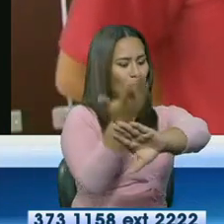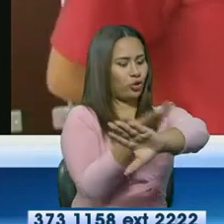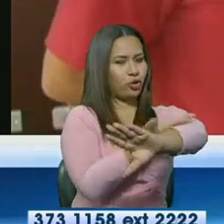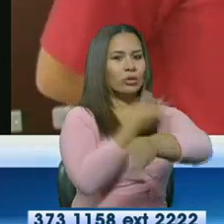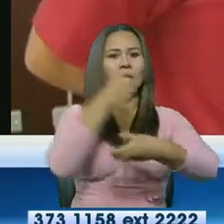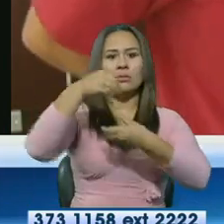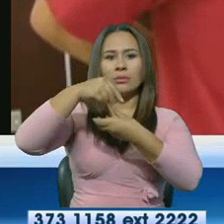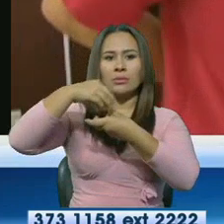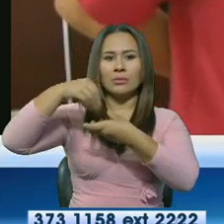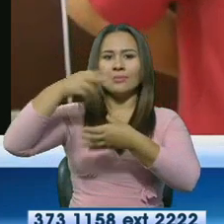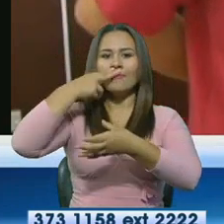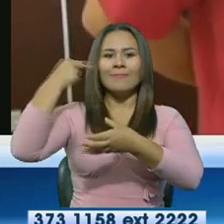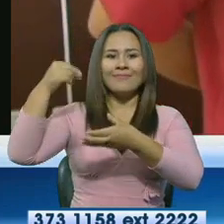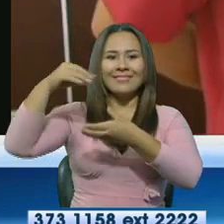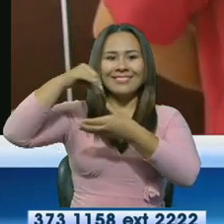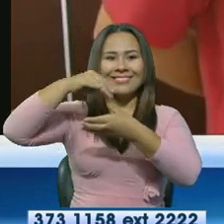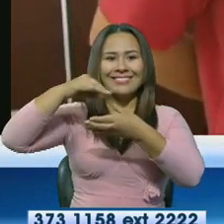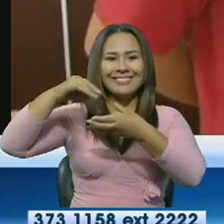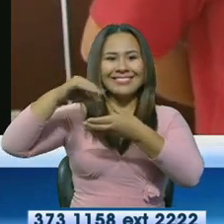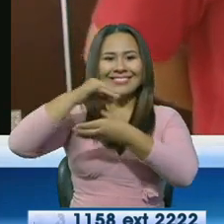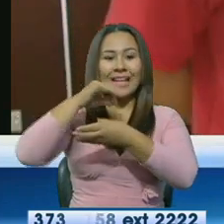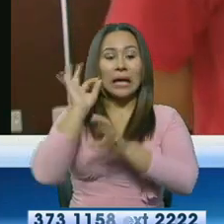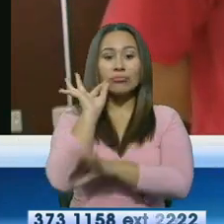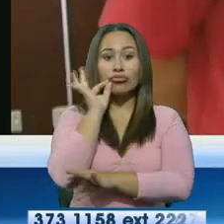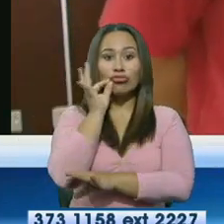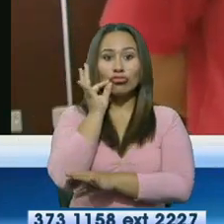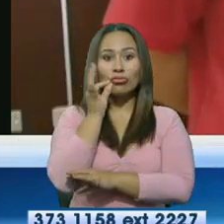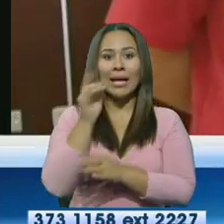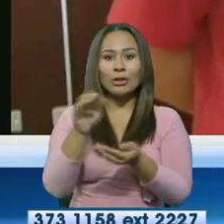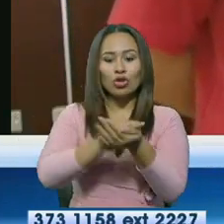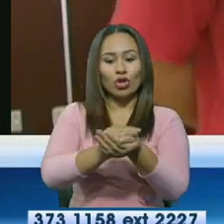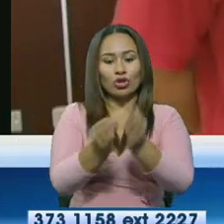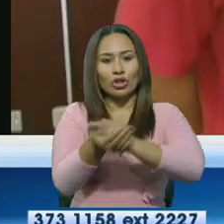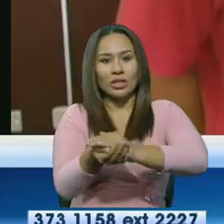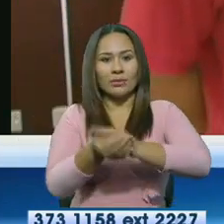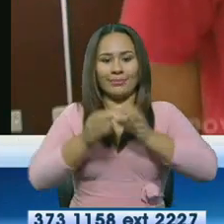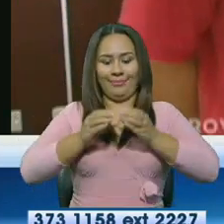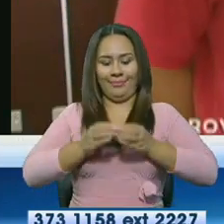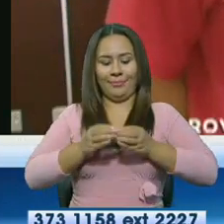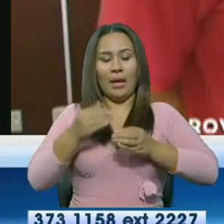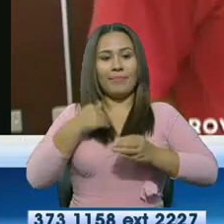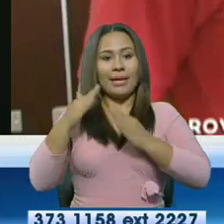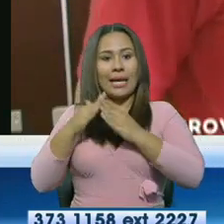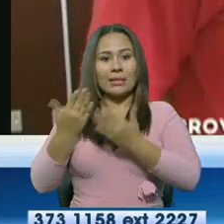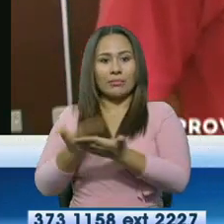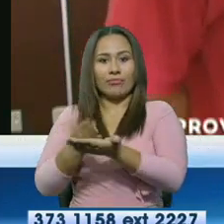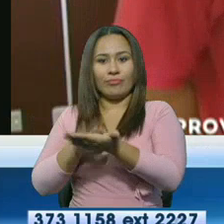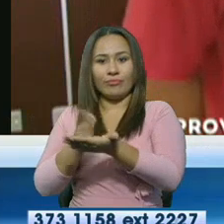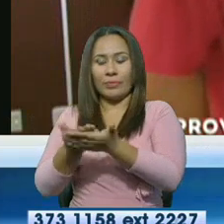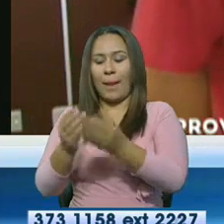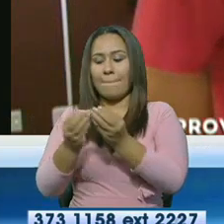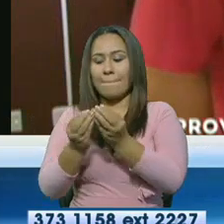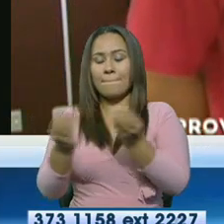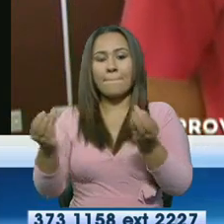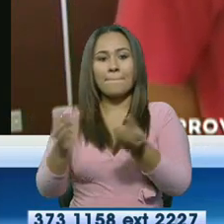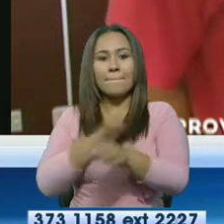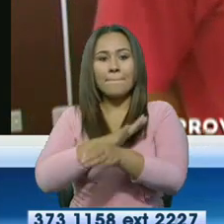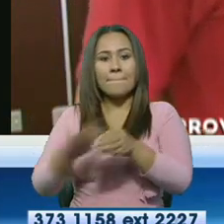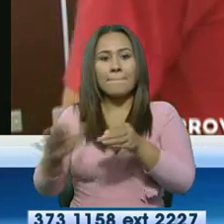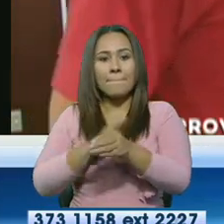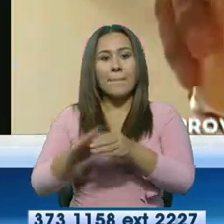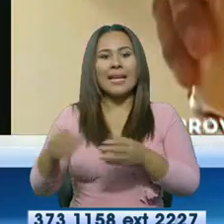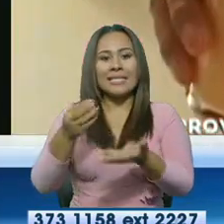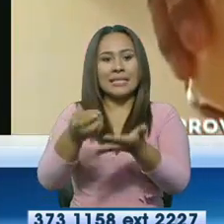especias naturales. También incluye este plato las tortillas preparadas aquí en casa, el tostado, el madurito y una